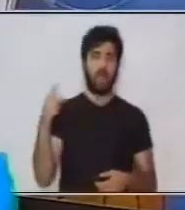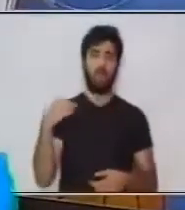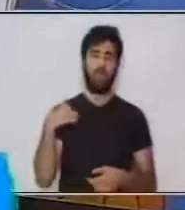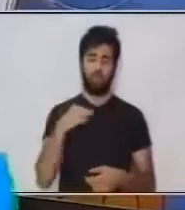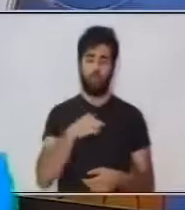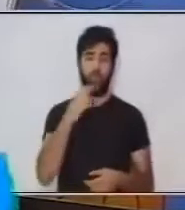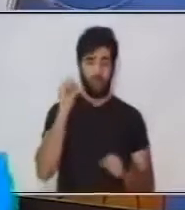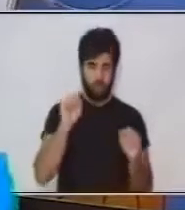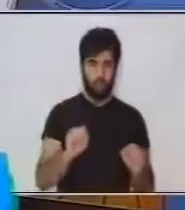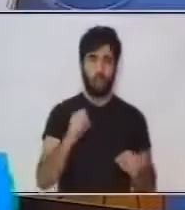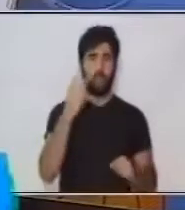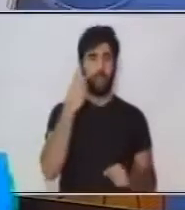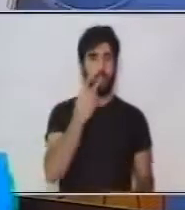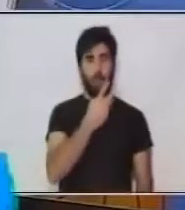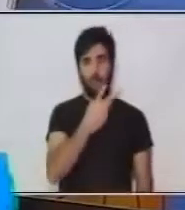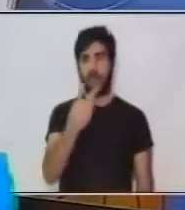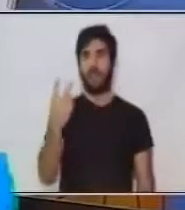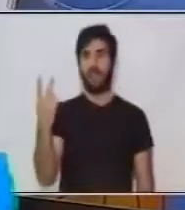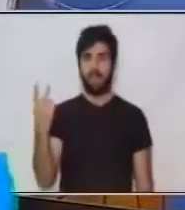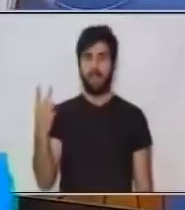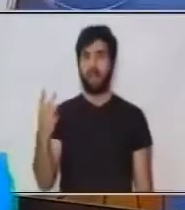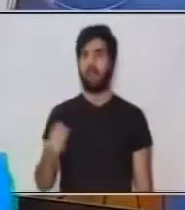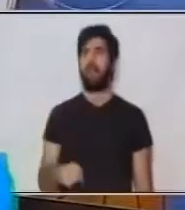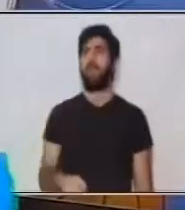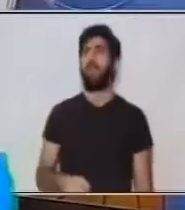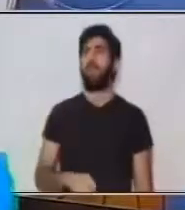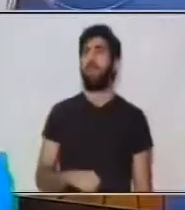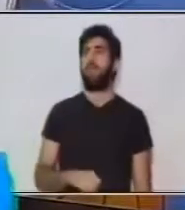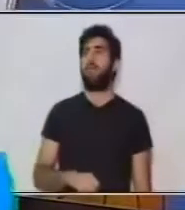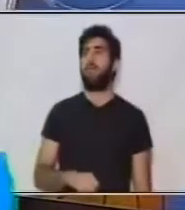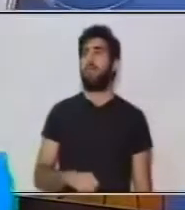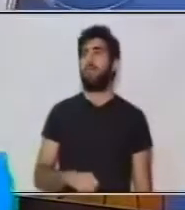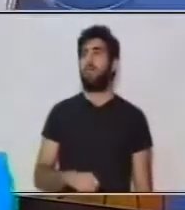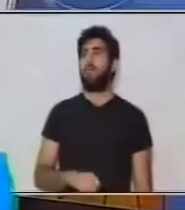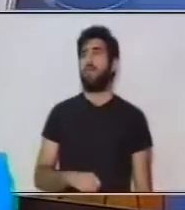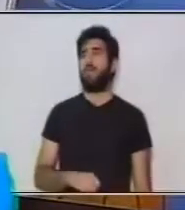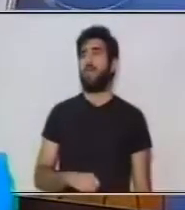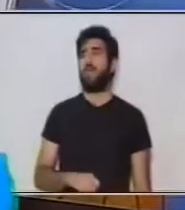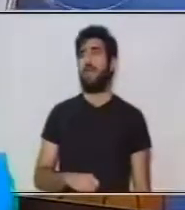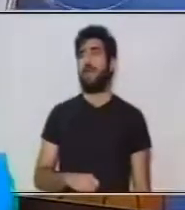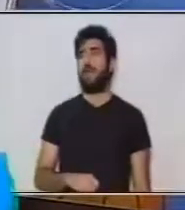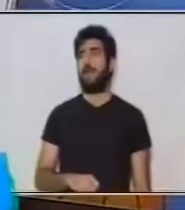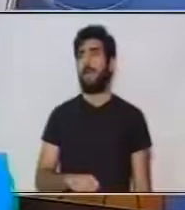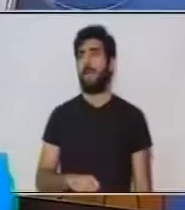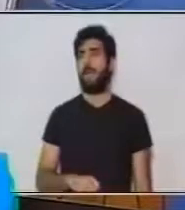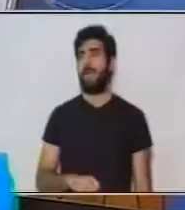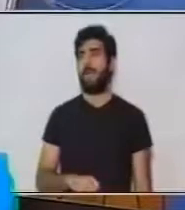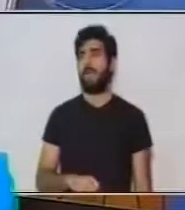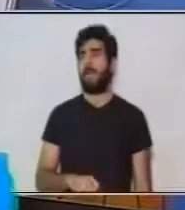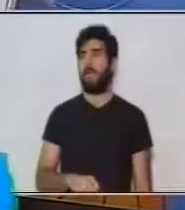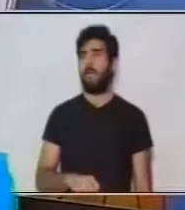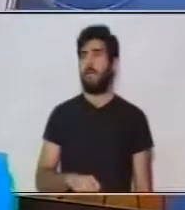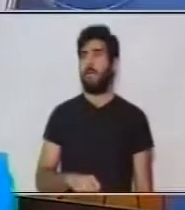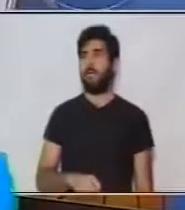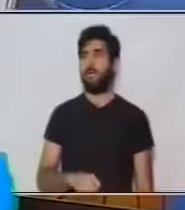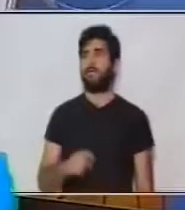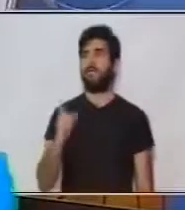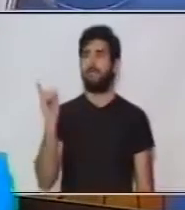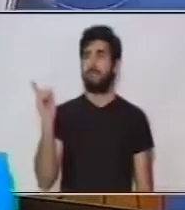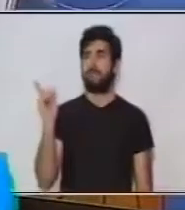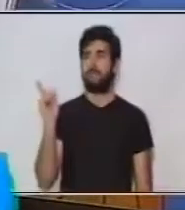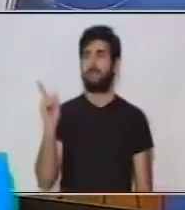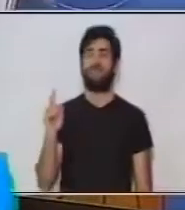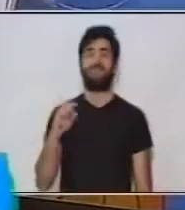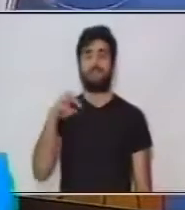observado. Las perpendiculares son las que tienen entre ellas un ángulo de 90